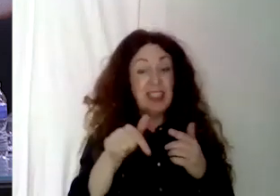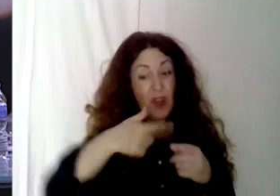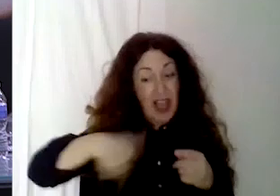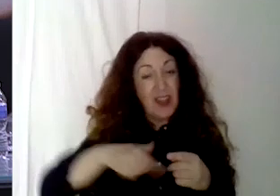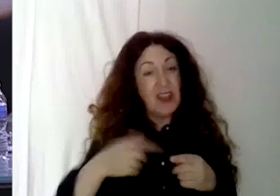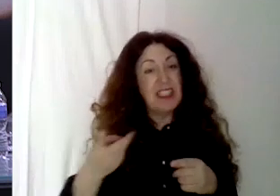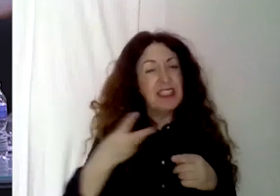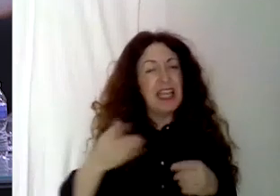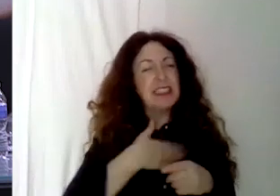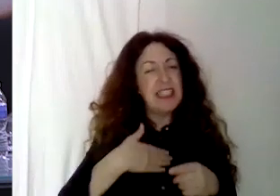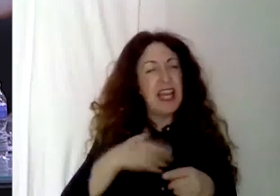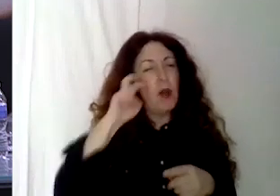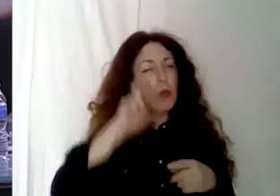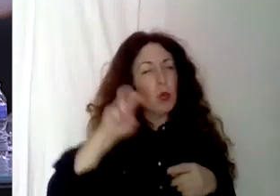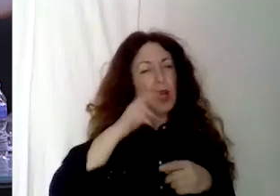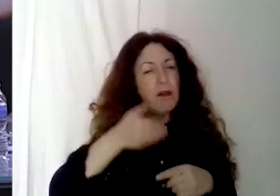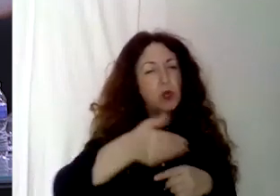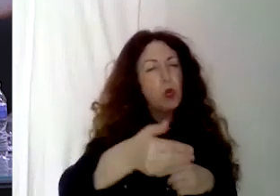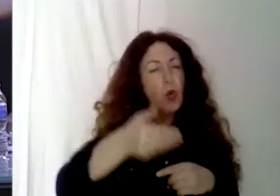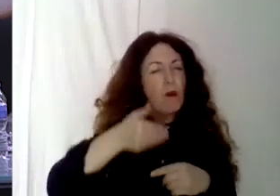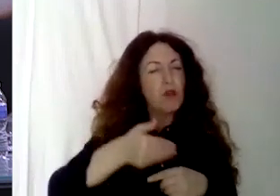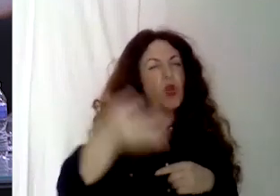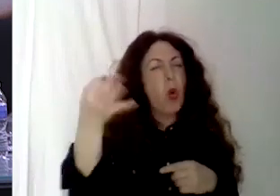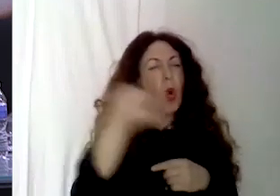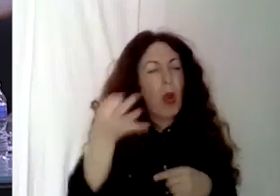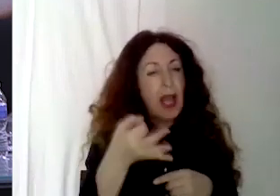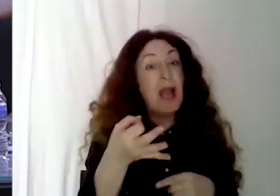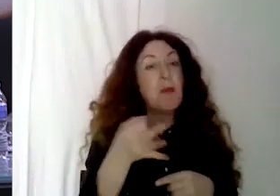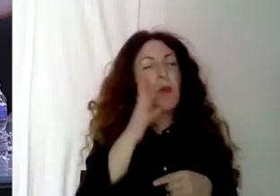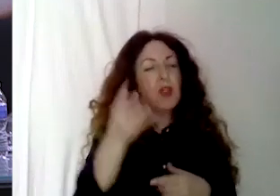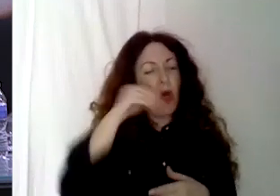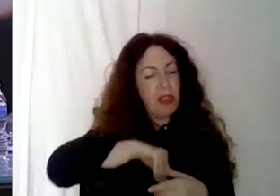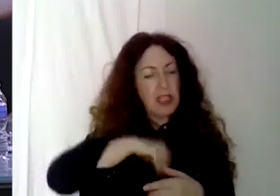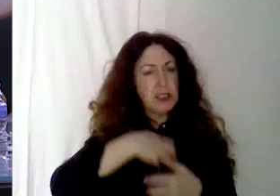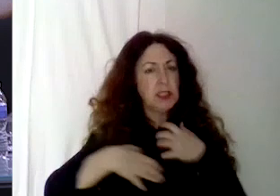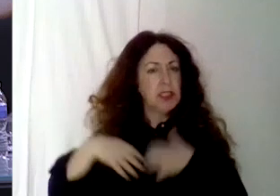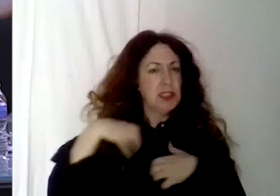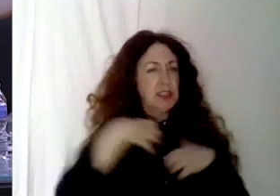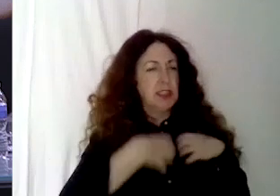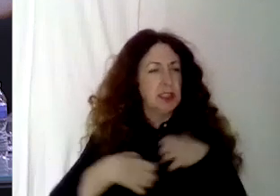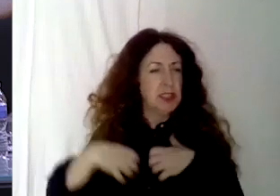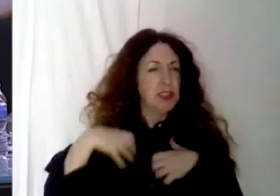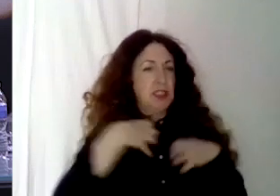una tensión extraordinaria en su ser. De modo que, por ejemplo,